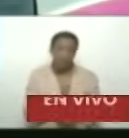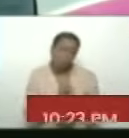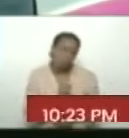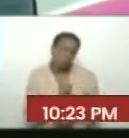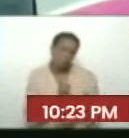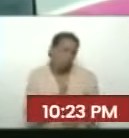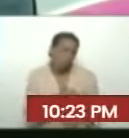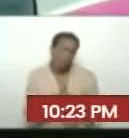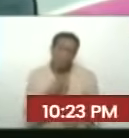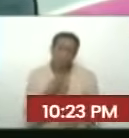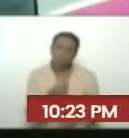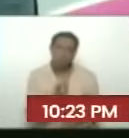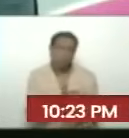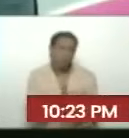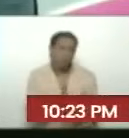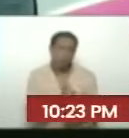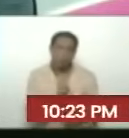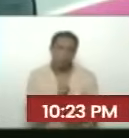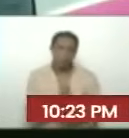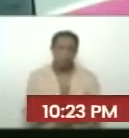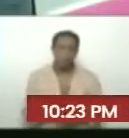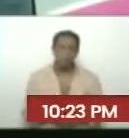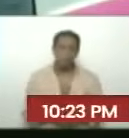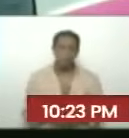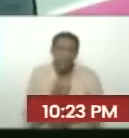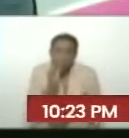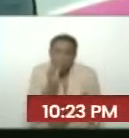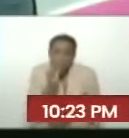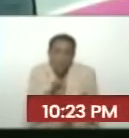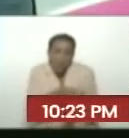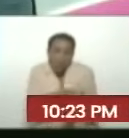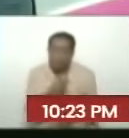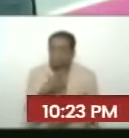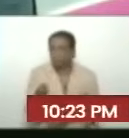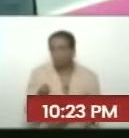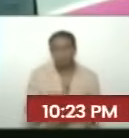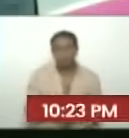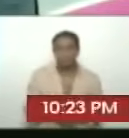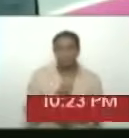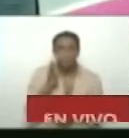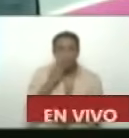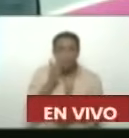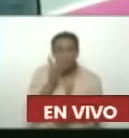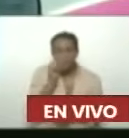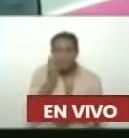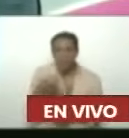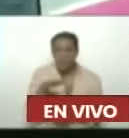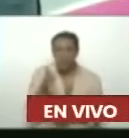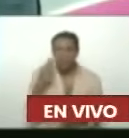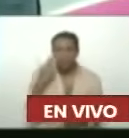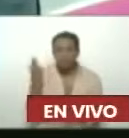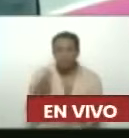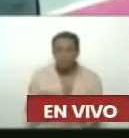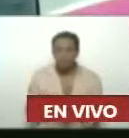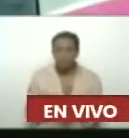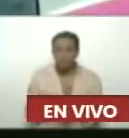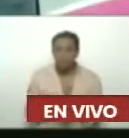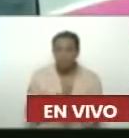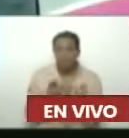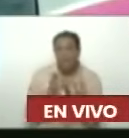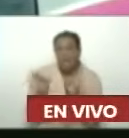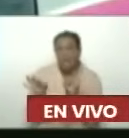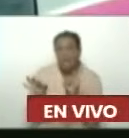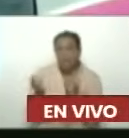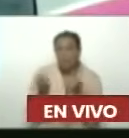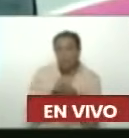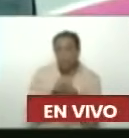No. ¿No? No. ¿Ni un poquito? No. ¿Y tu mamá y tu papá de dónde están? Allá está